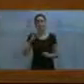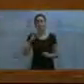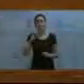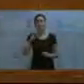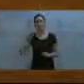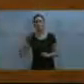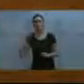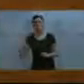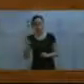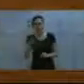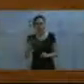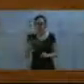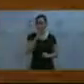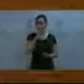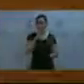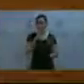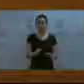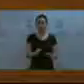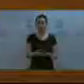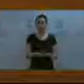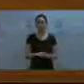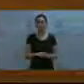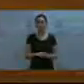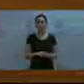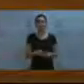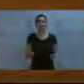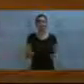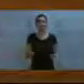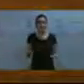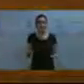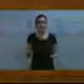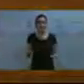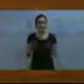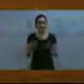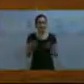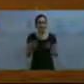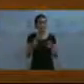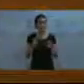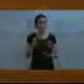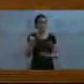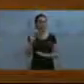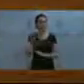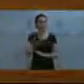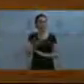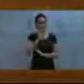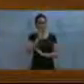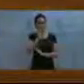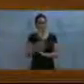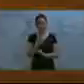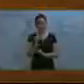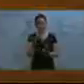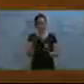empresarios que están representados en ese Consejo Asesor de Turismo diciendo que les parece muy bien y alabando la decisión del Gobierno del Principado cuando